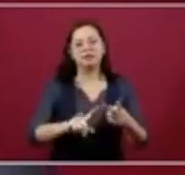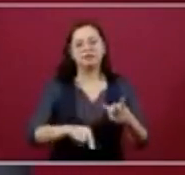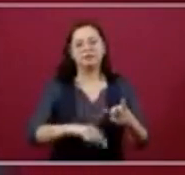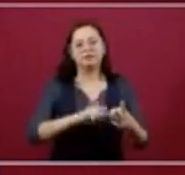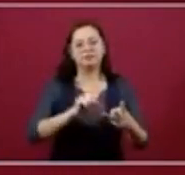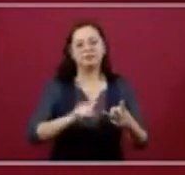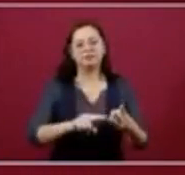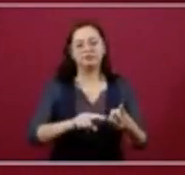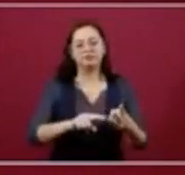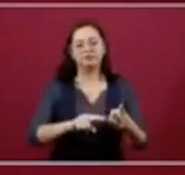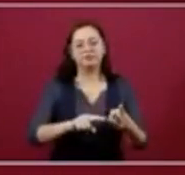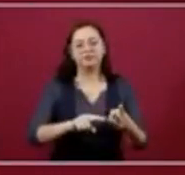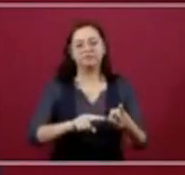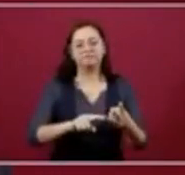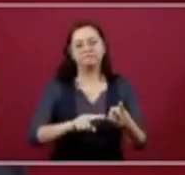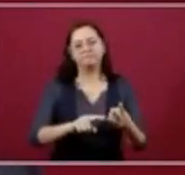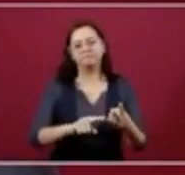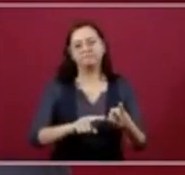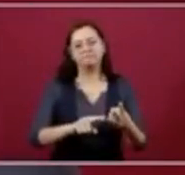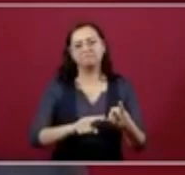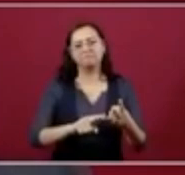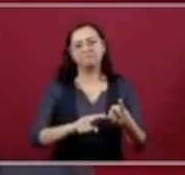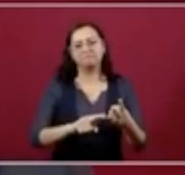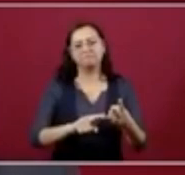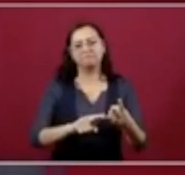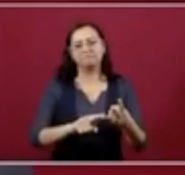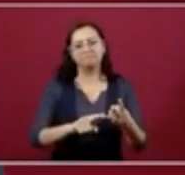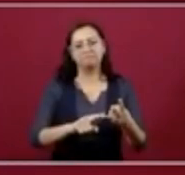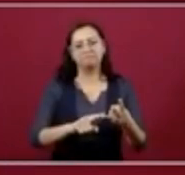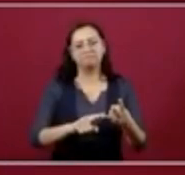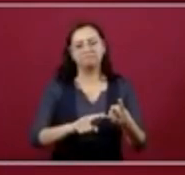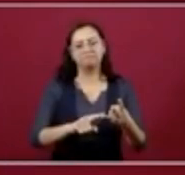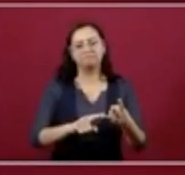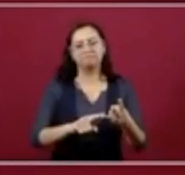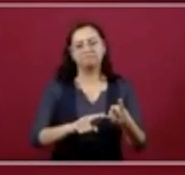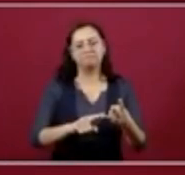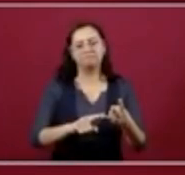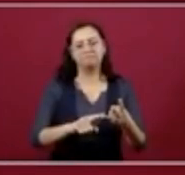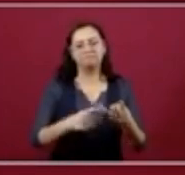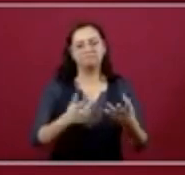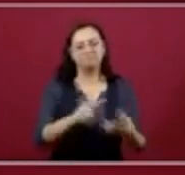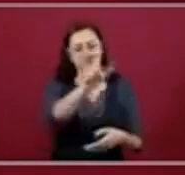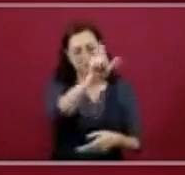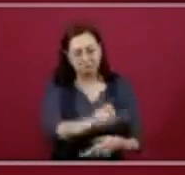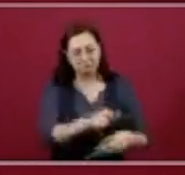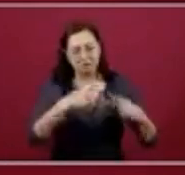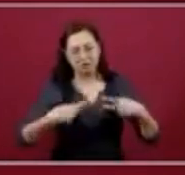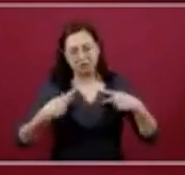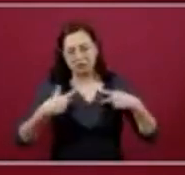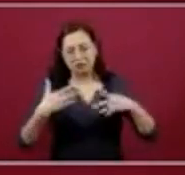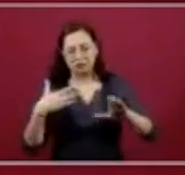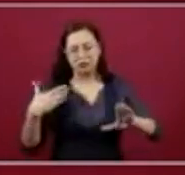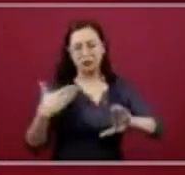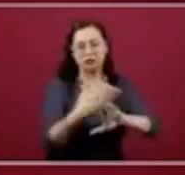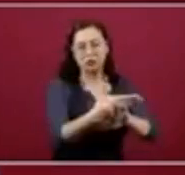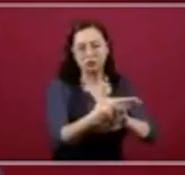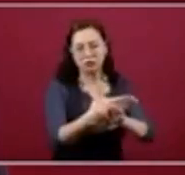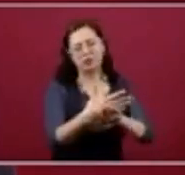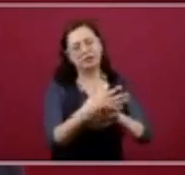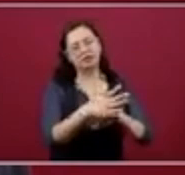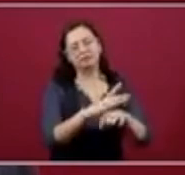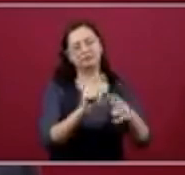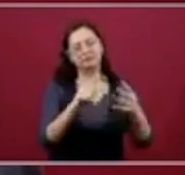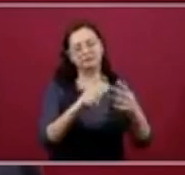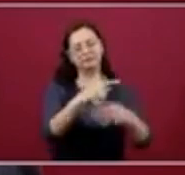lo que pueda afectar, dañar la dignidad de las